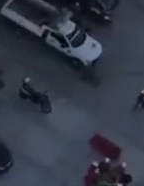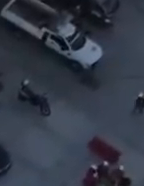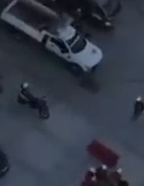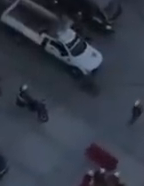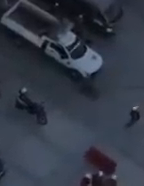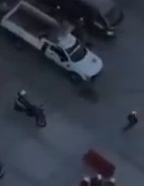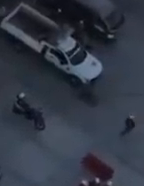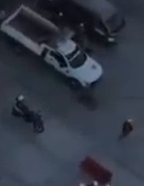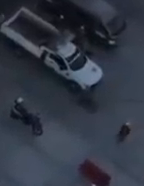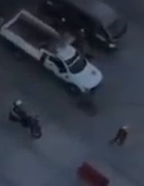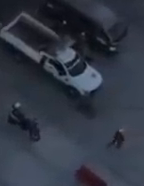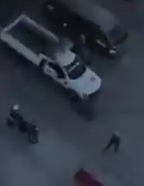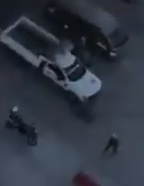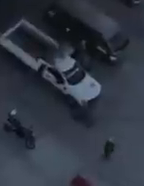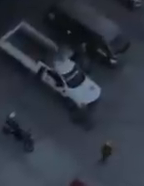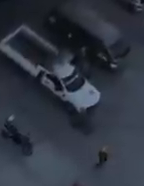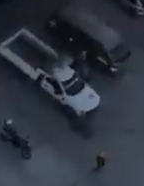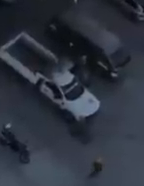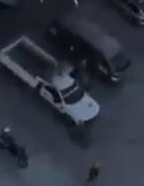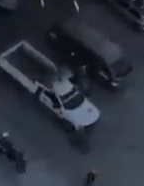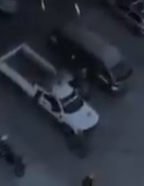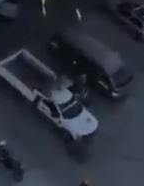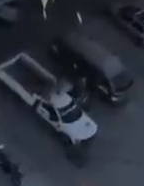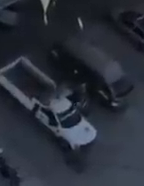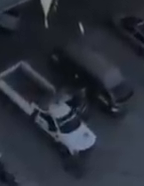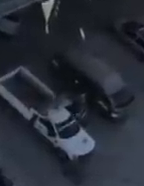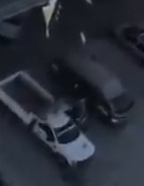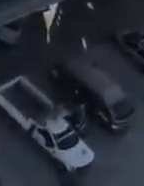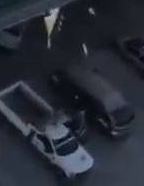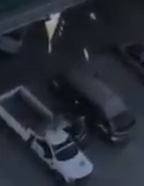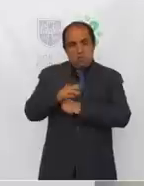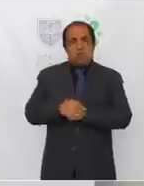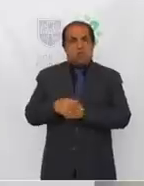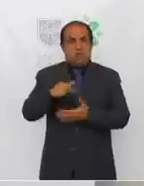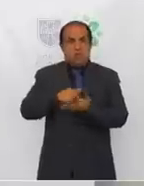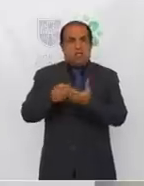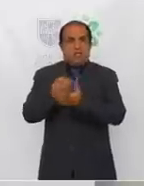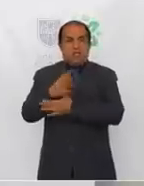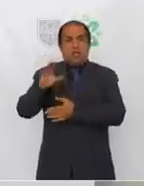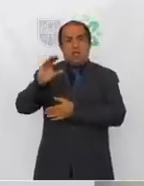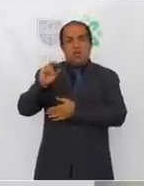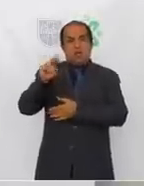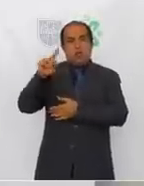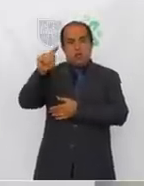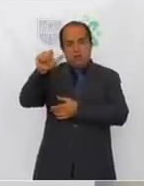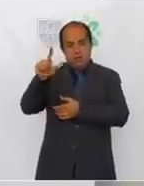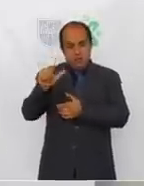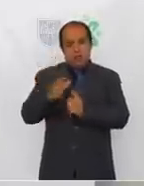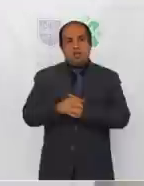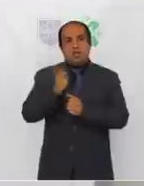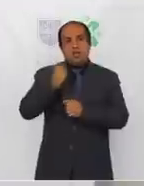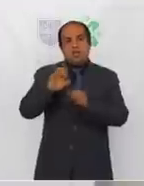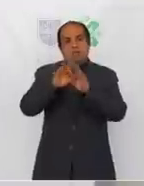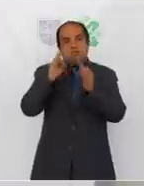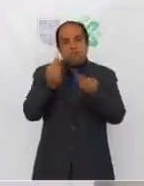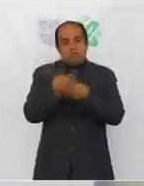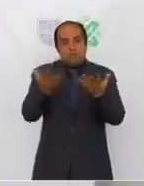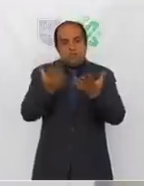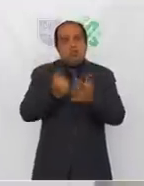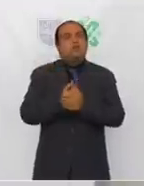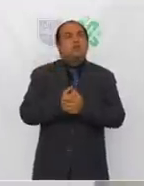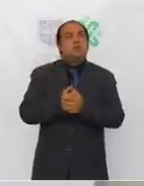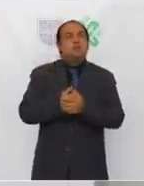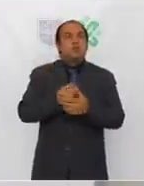salieran al Estado de México en vez de salir hacia Cuautla, por ejemplo. Ese tipo de acciones son las que han llevado a cabo este control,